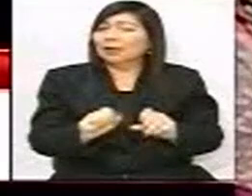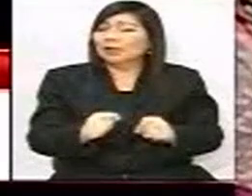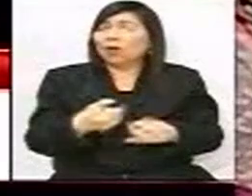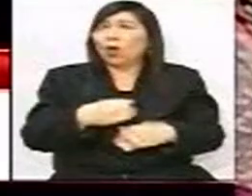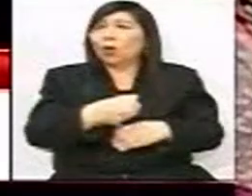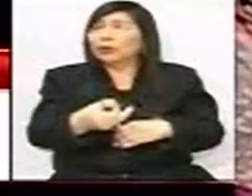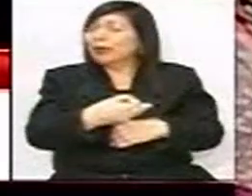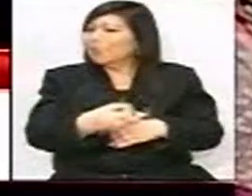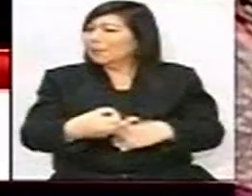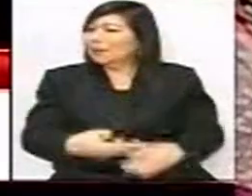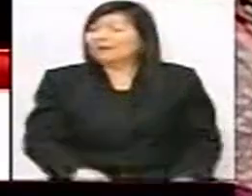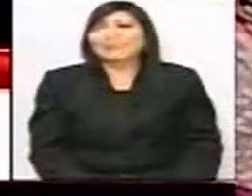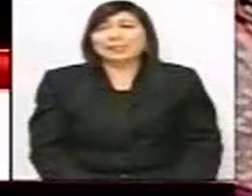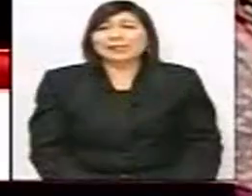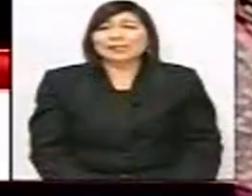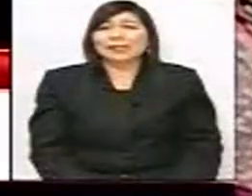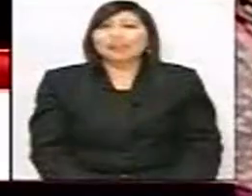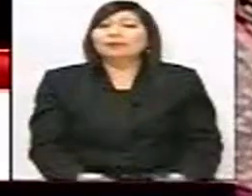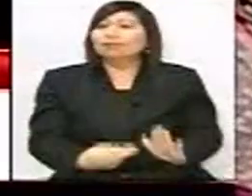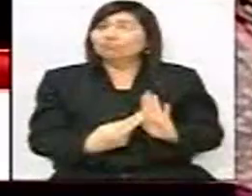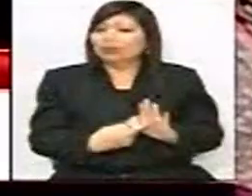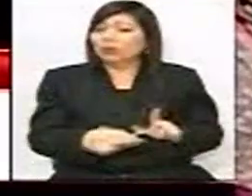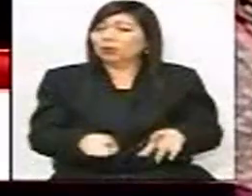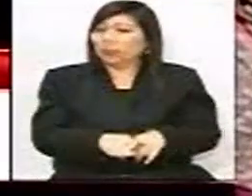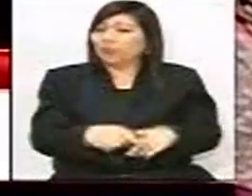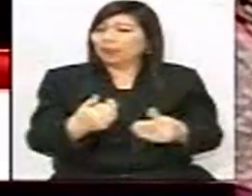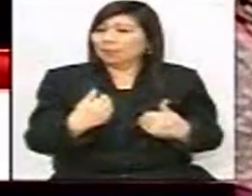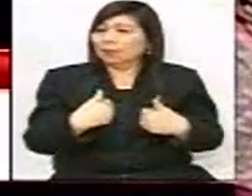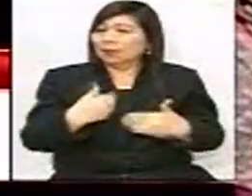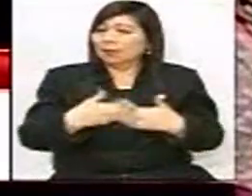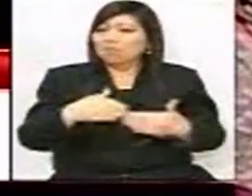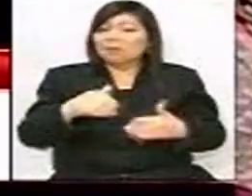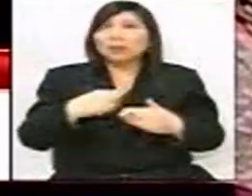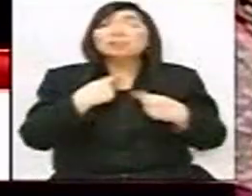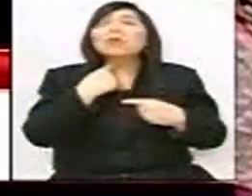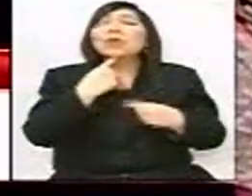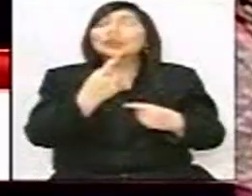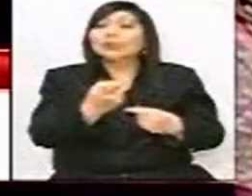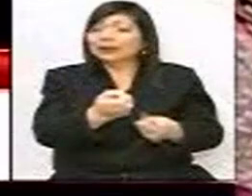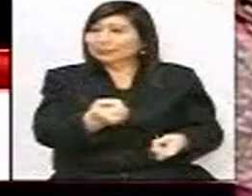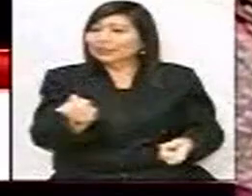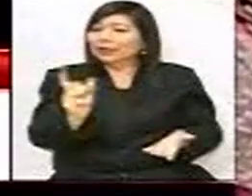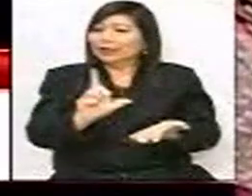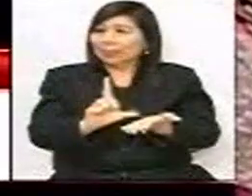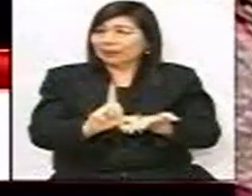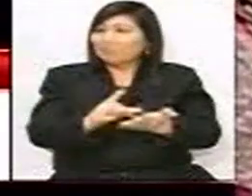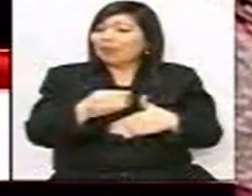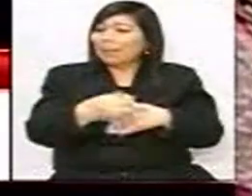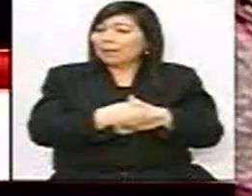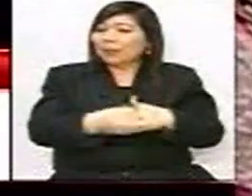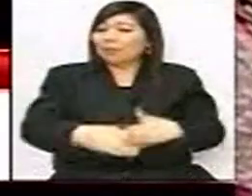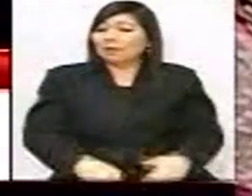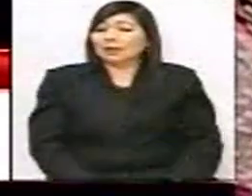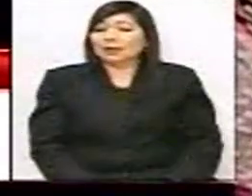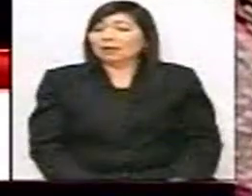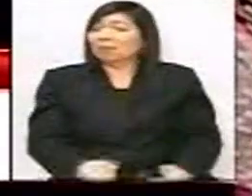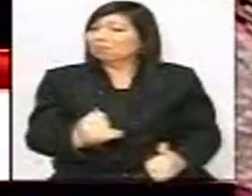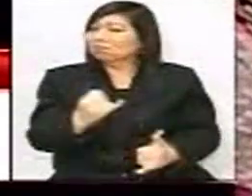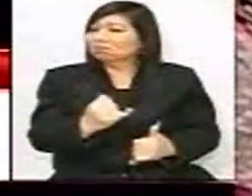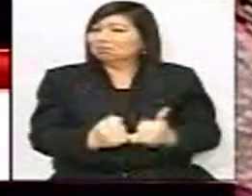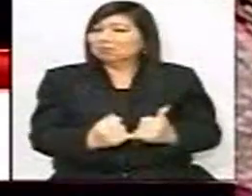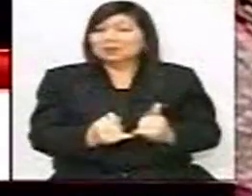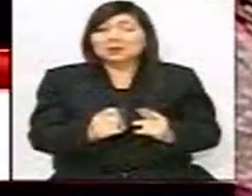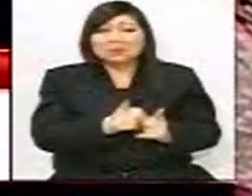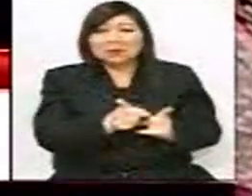de las otras regiones. Y como representante yo también quiero levantar mi voz de protesta de Lima provincias. No están terminadas